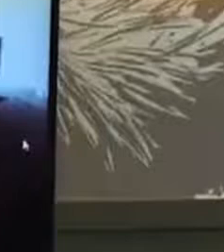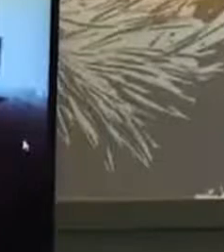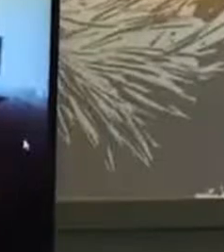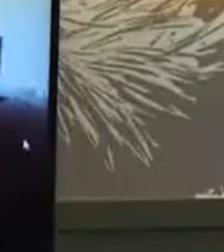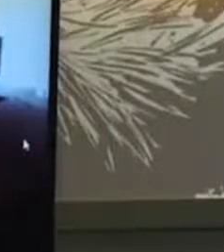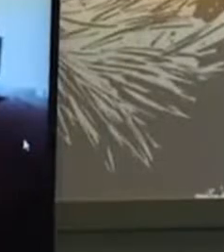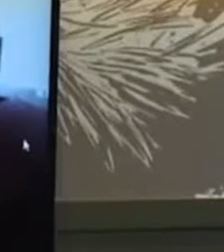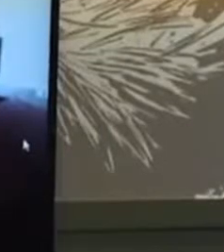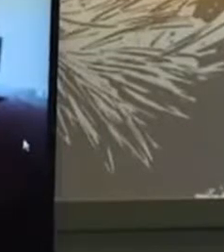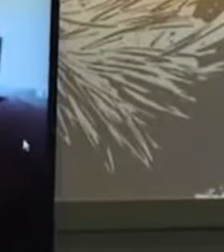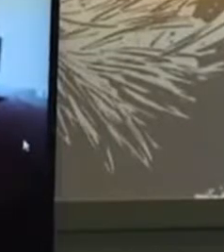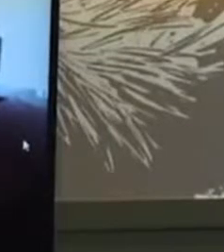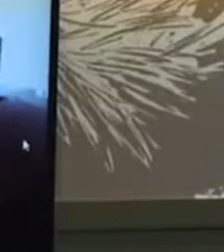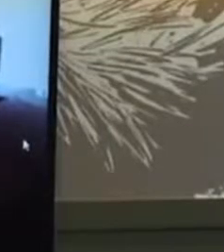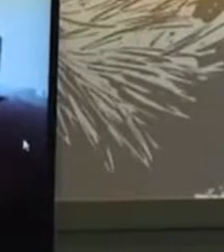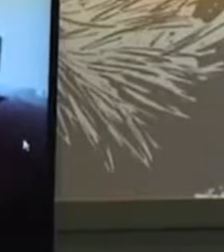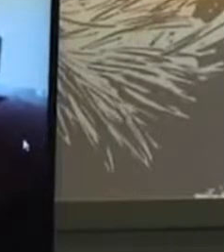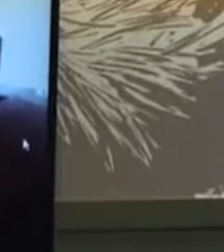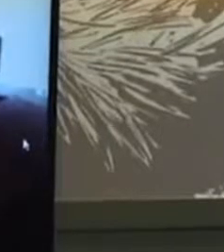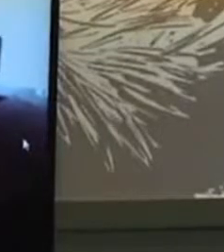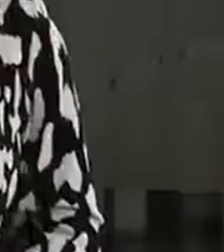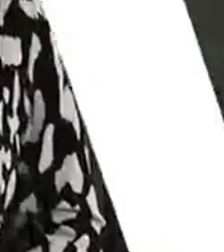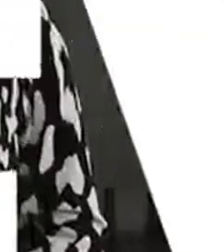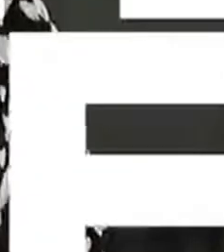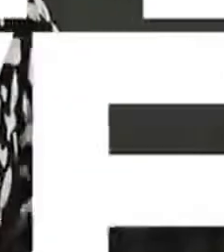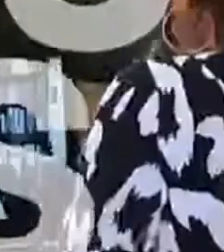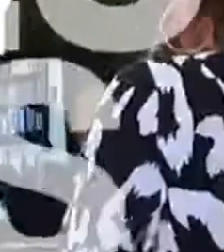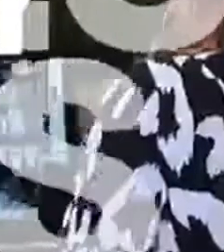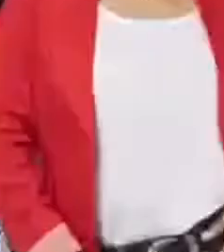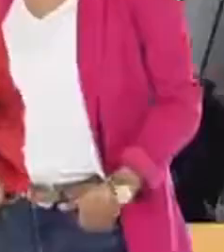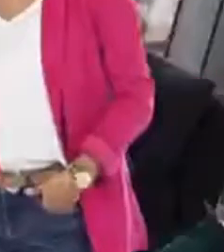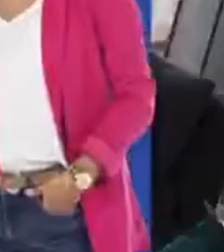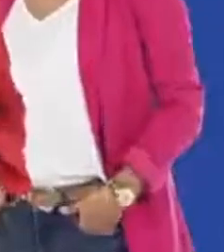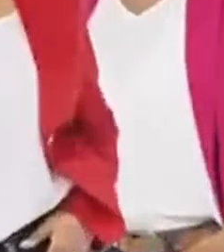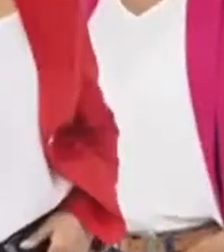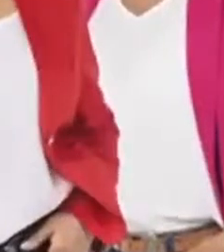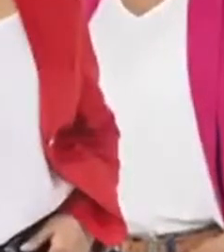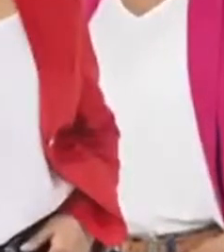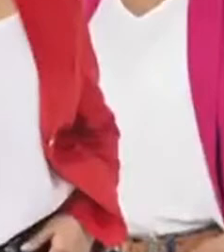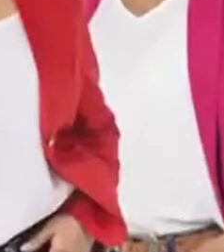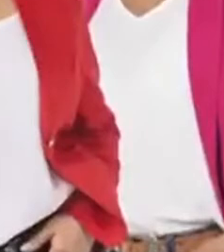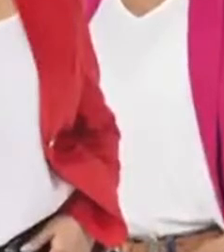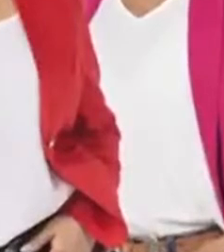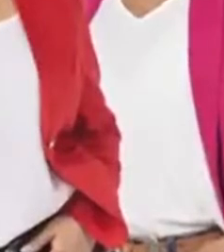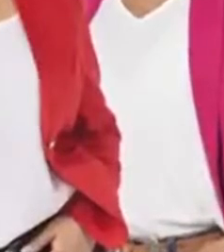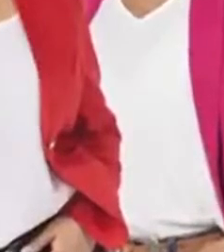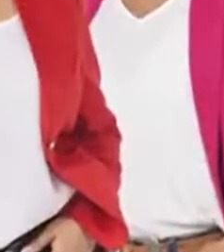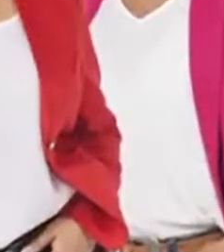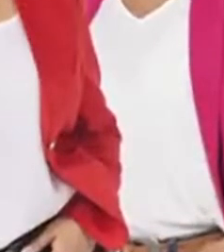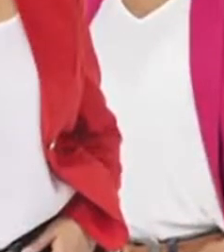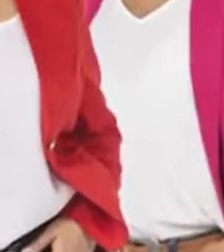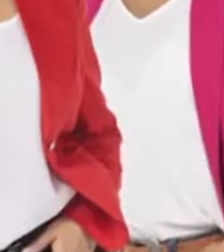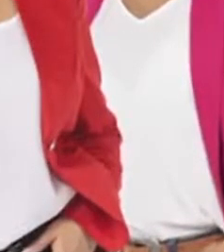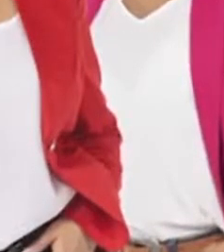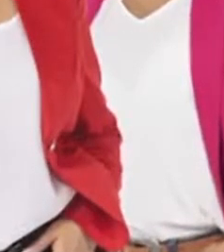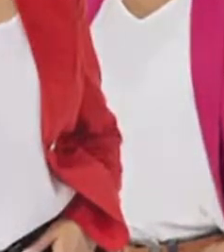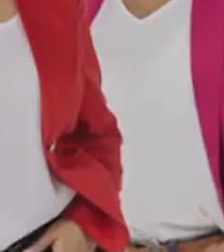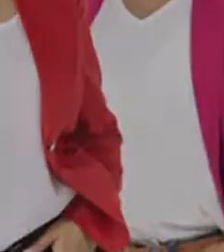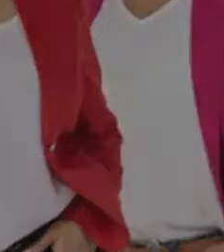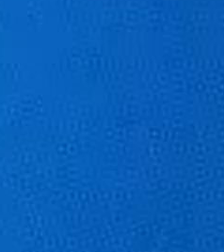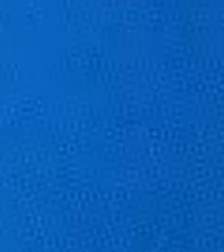caso. Aquí estoy, lista para el siguiente caso. Todos los martes y jueves a las 4 de la tarde por TV